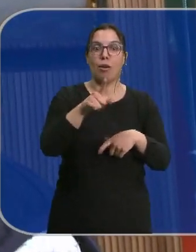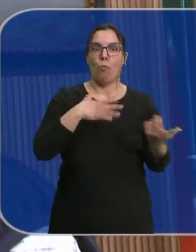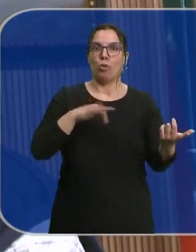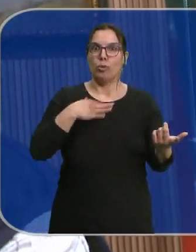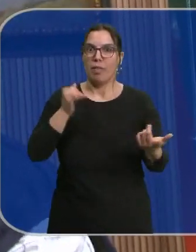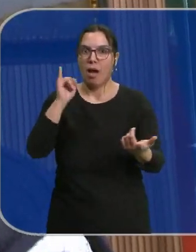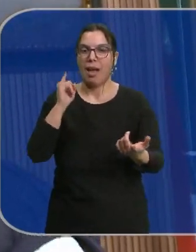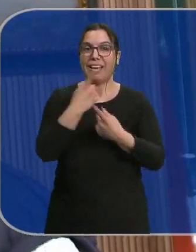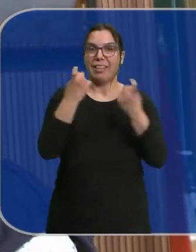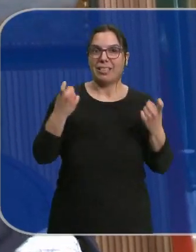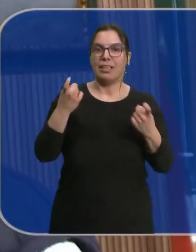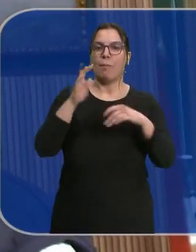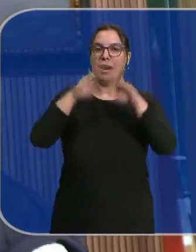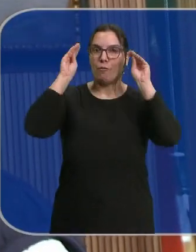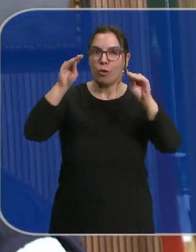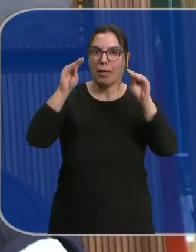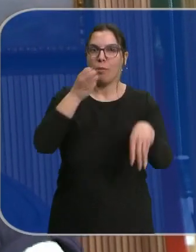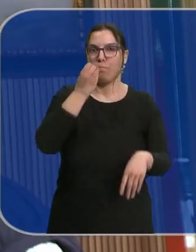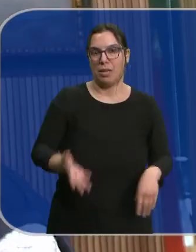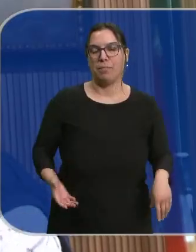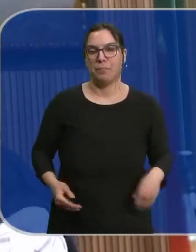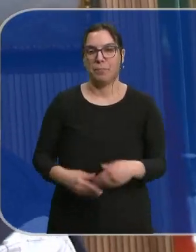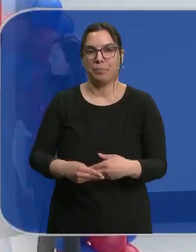posibilidades que hay y las necesidades que hay para formarse.